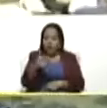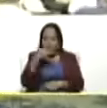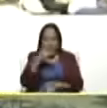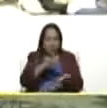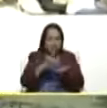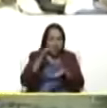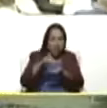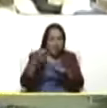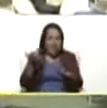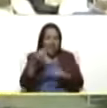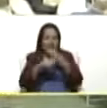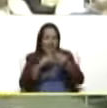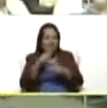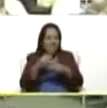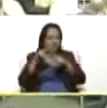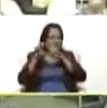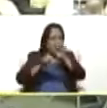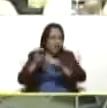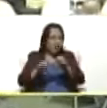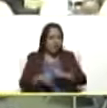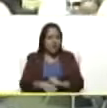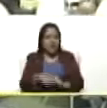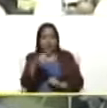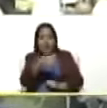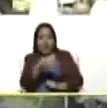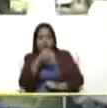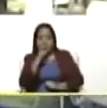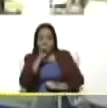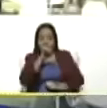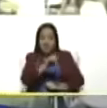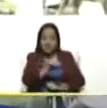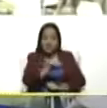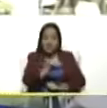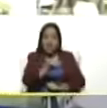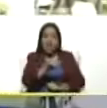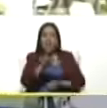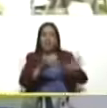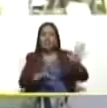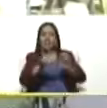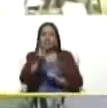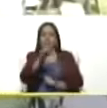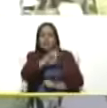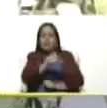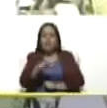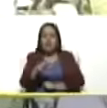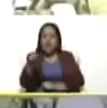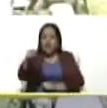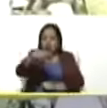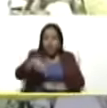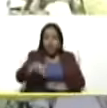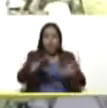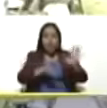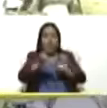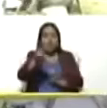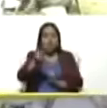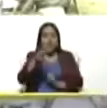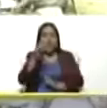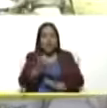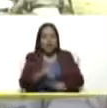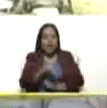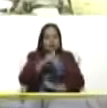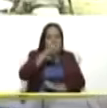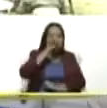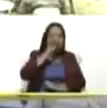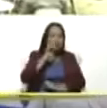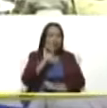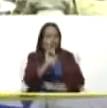qué pruebas. Esta taza de café que usted está tomando, si hay 12 catadores, los 12 catadores se toman una taza de